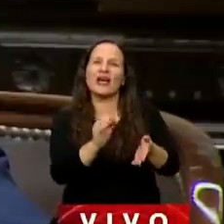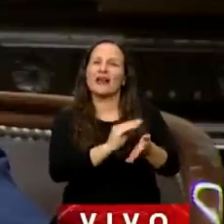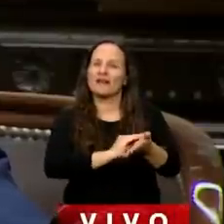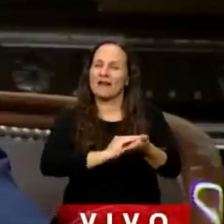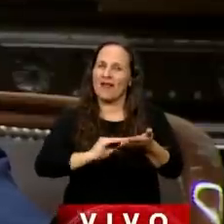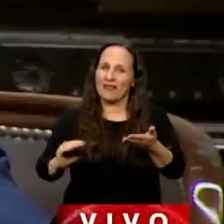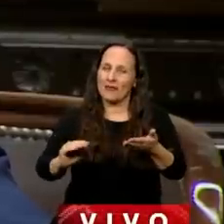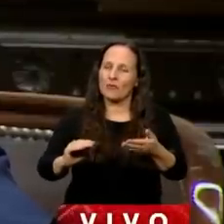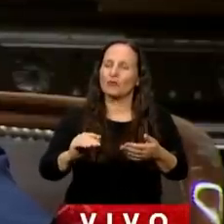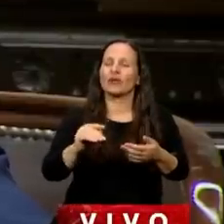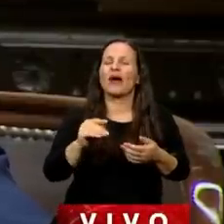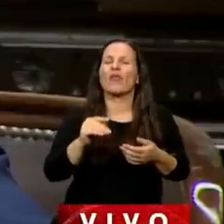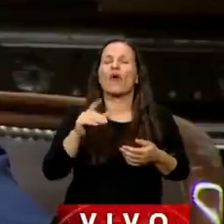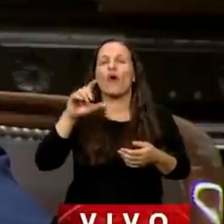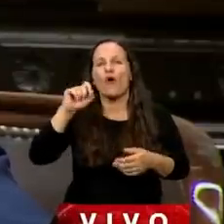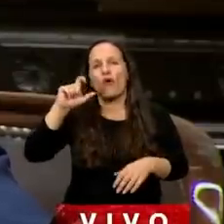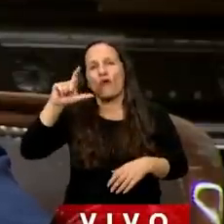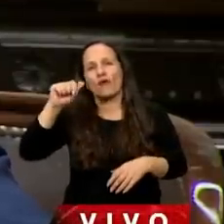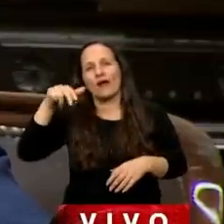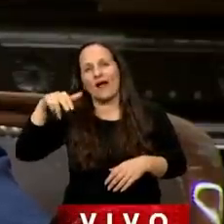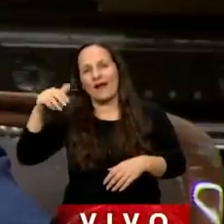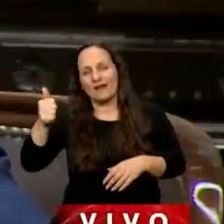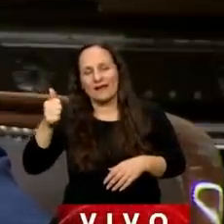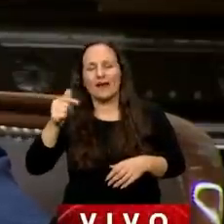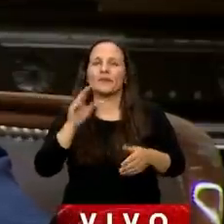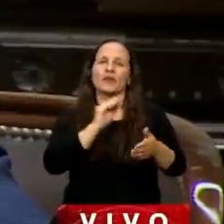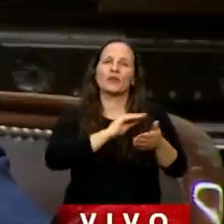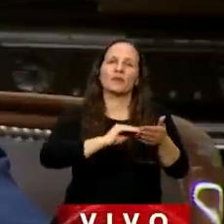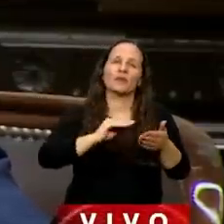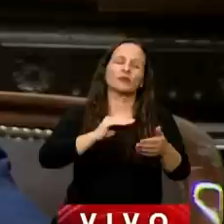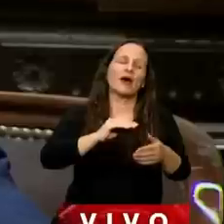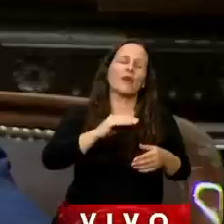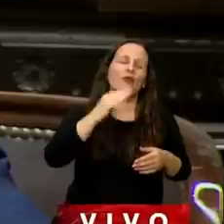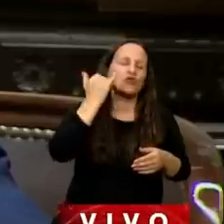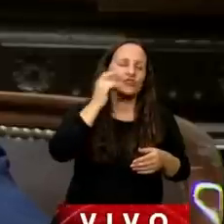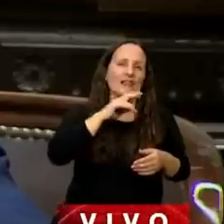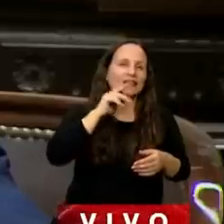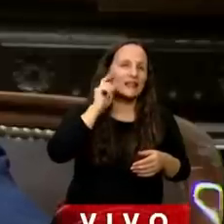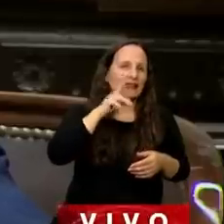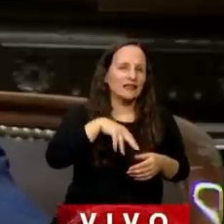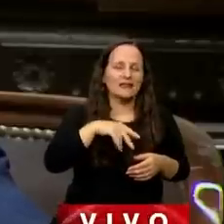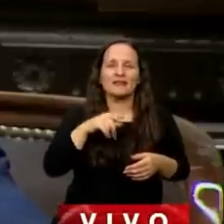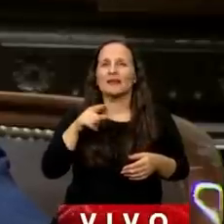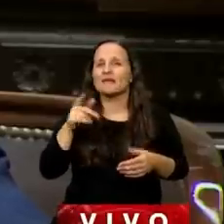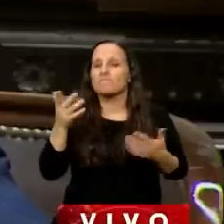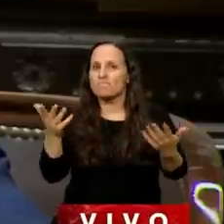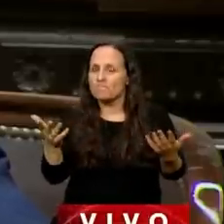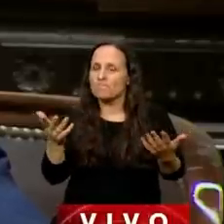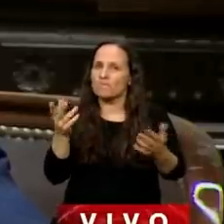la tarea de la diputada Ocaña, que sobre sus proyectos hoy se llegó